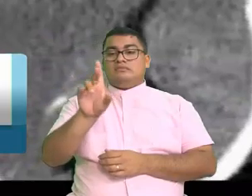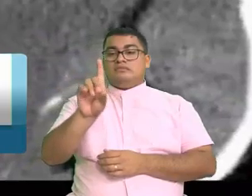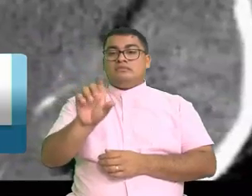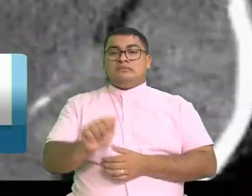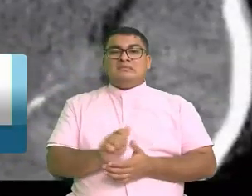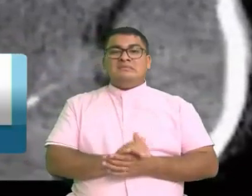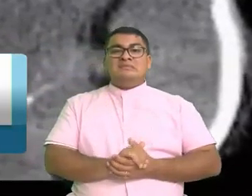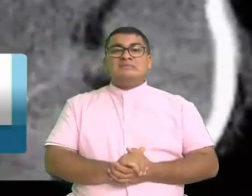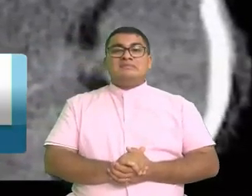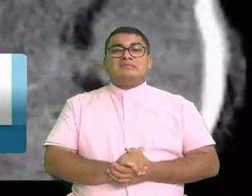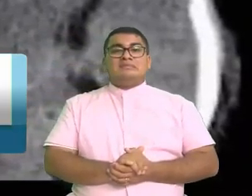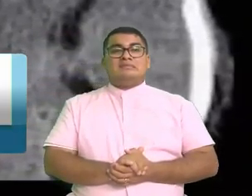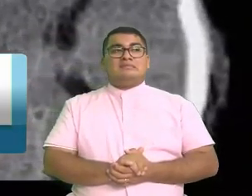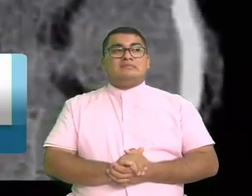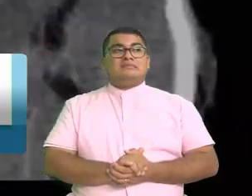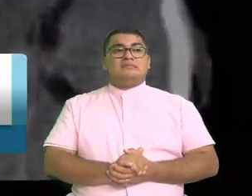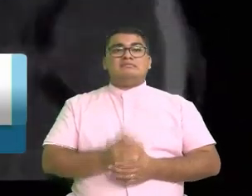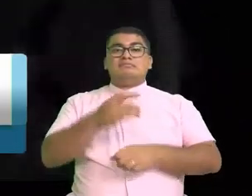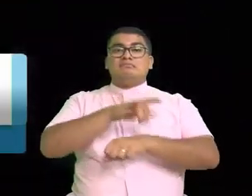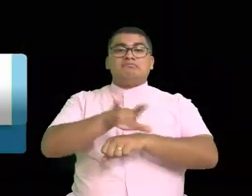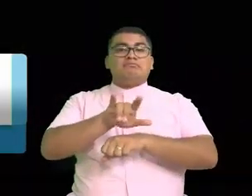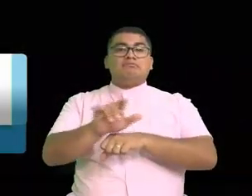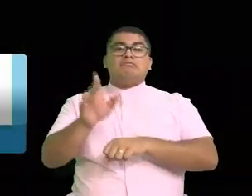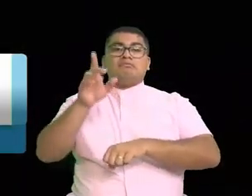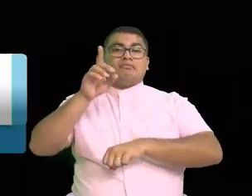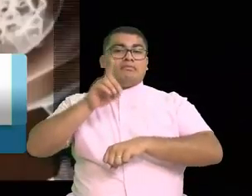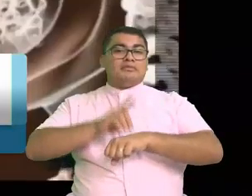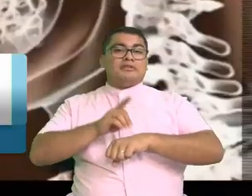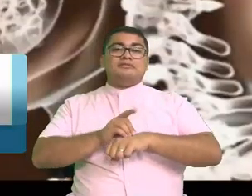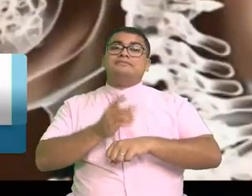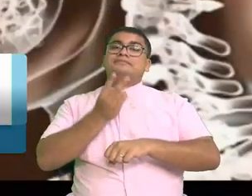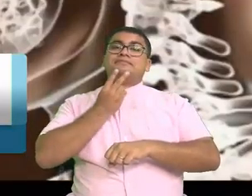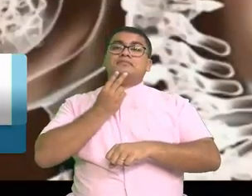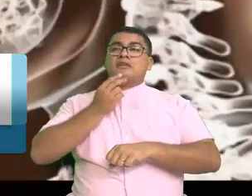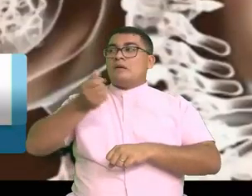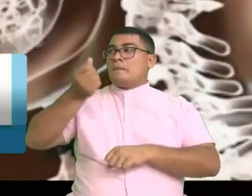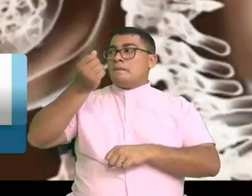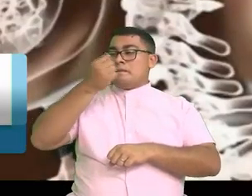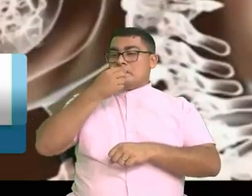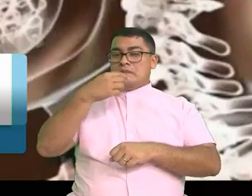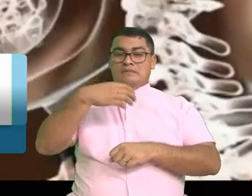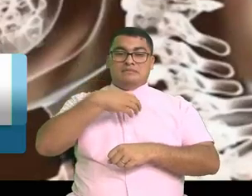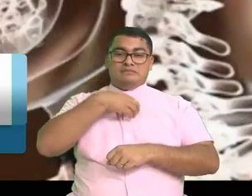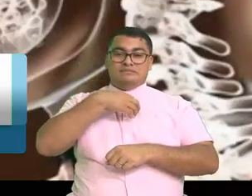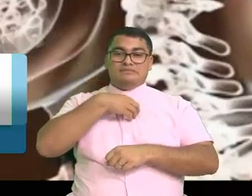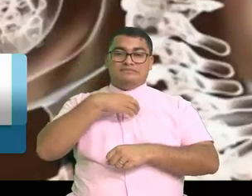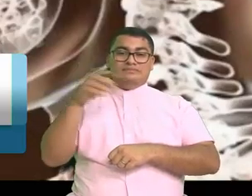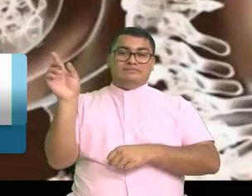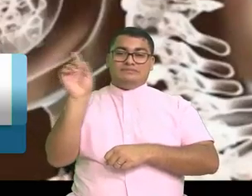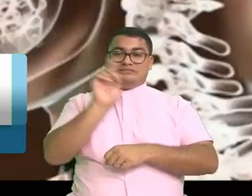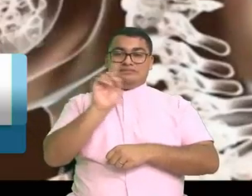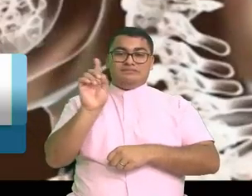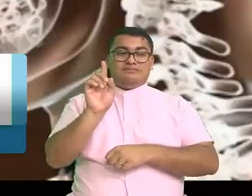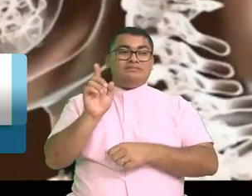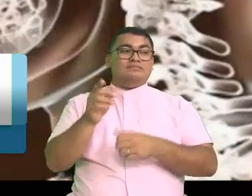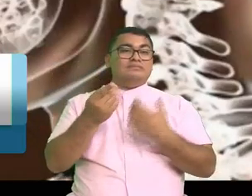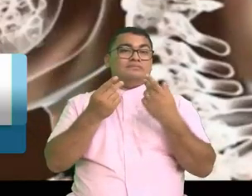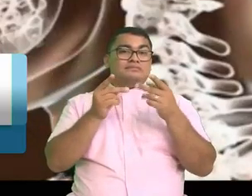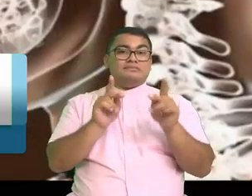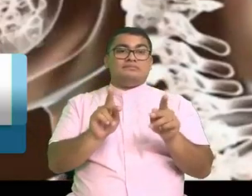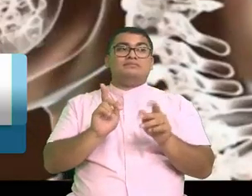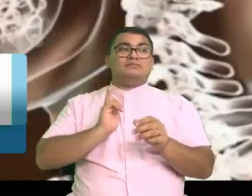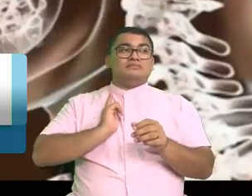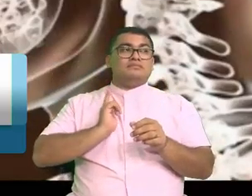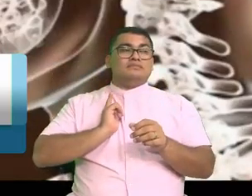¿Ves? Entonces, no acude. No se acude. Y entonces se automedica y, sin embargo... queda